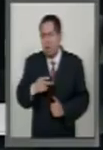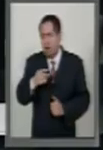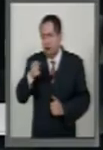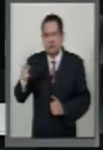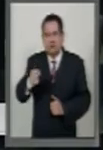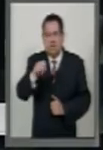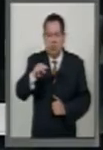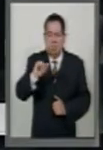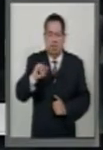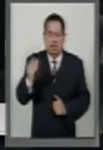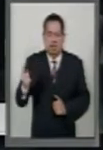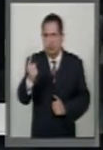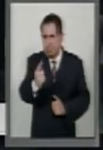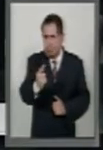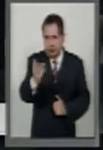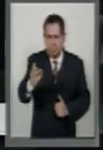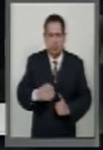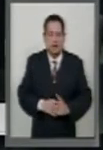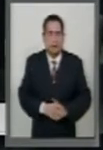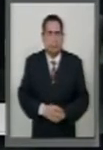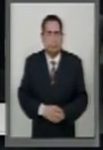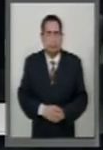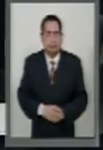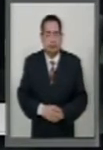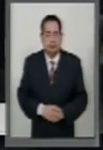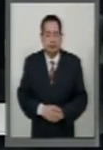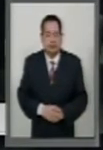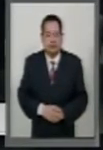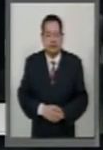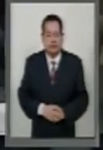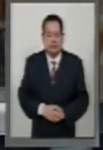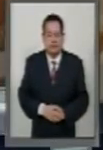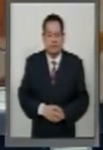La senadora Maki Ortiz Omínguez.